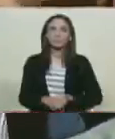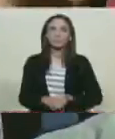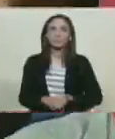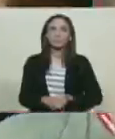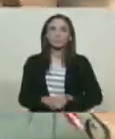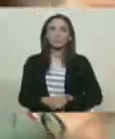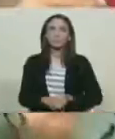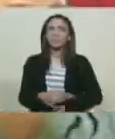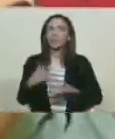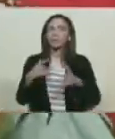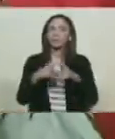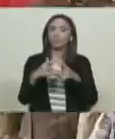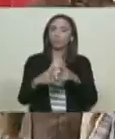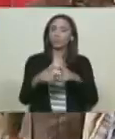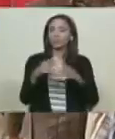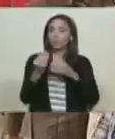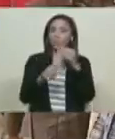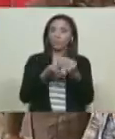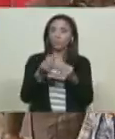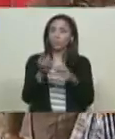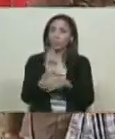Vamos entonces.